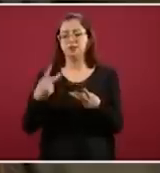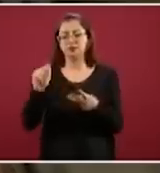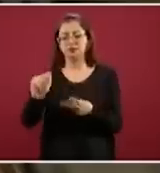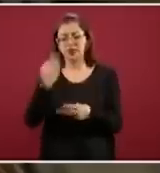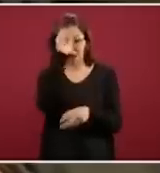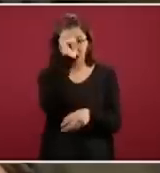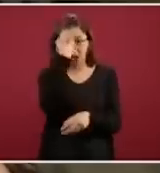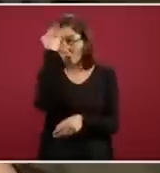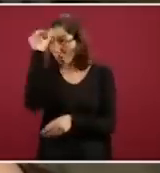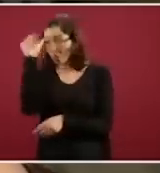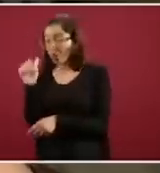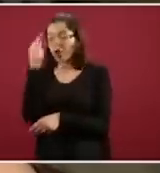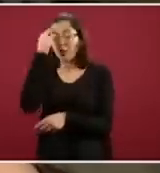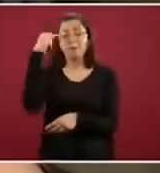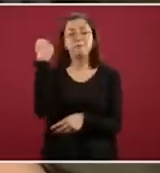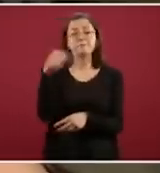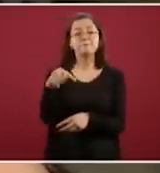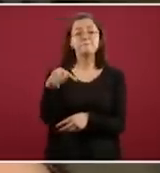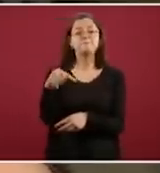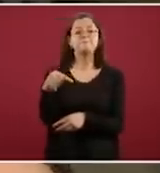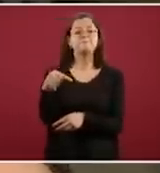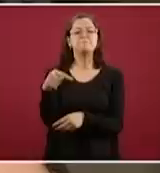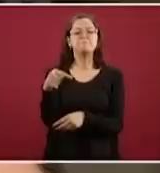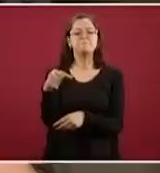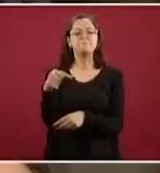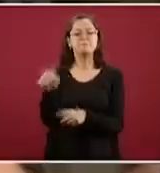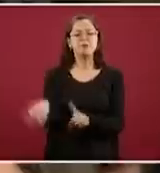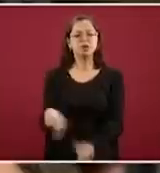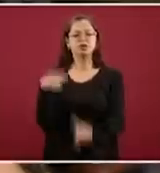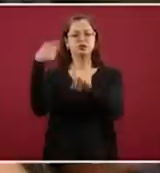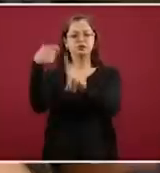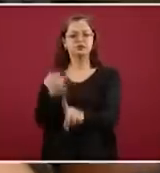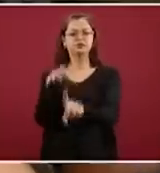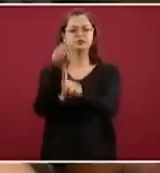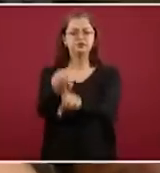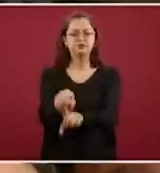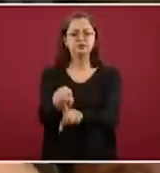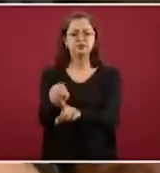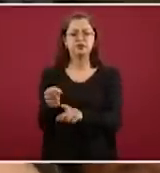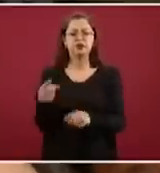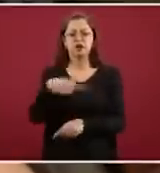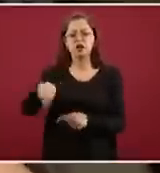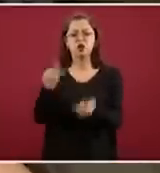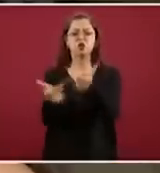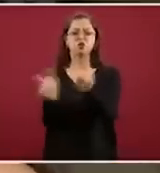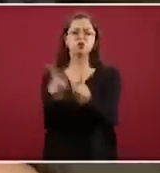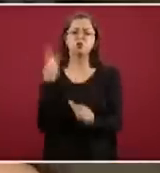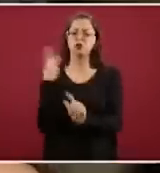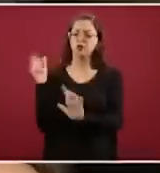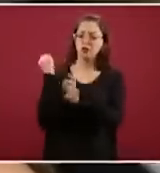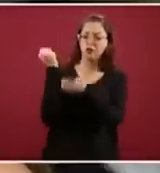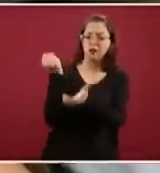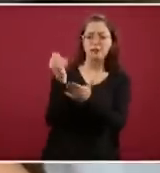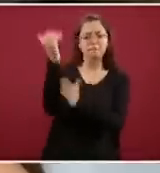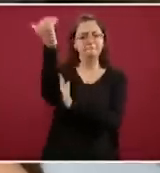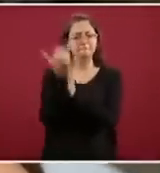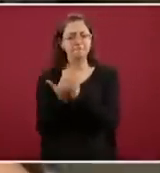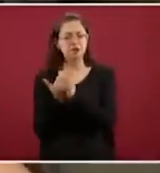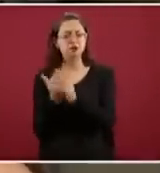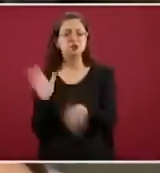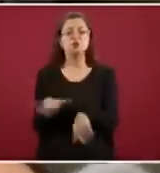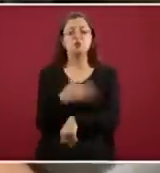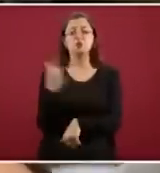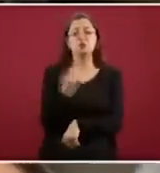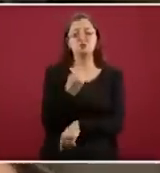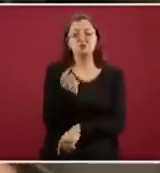lograr consensos en que se logre este recorte a las prerrogativas de los partidos, puesto que todavía